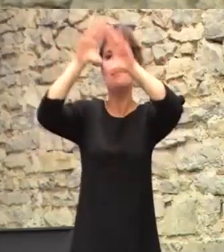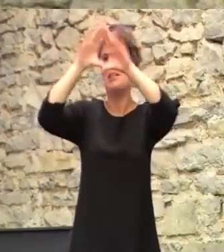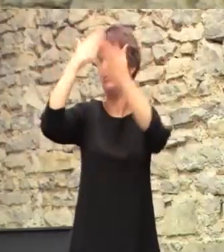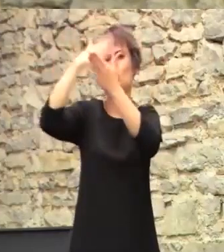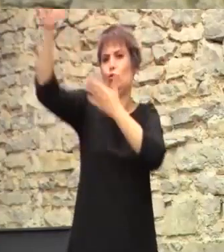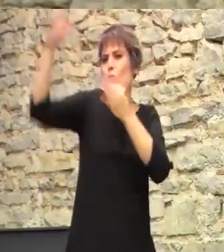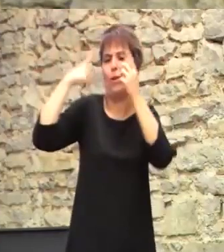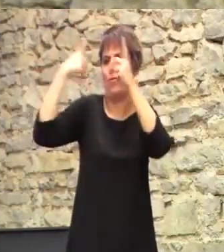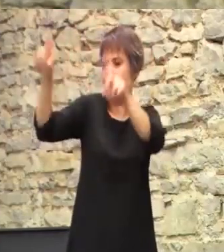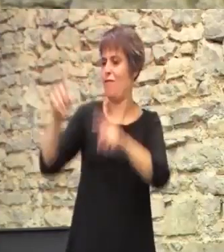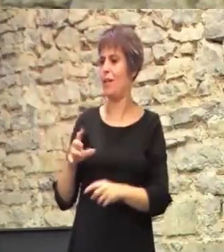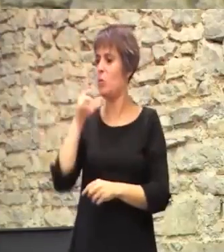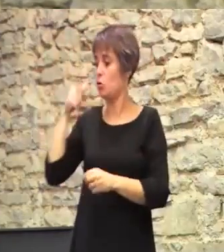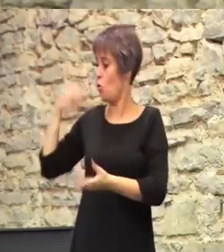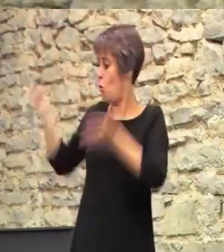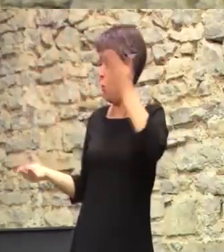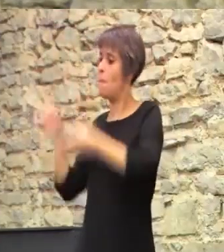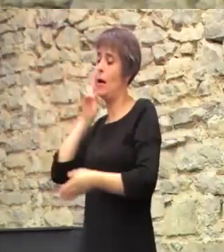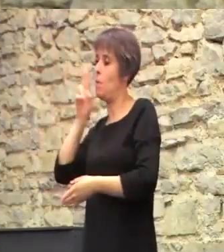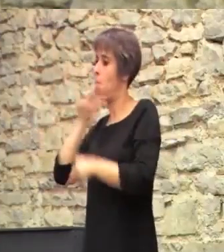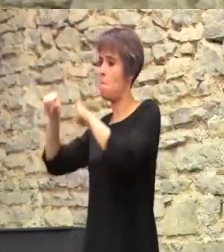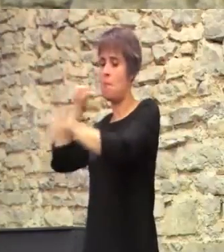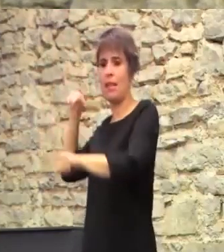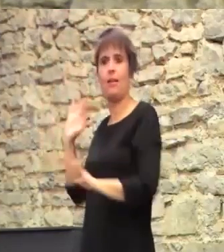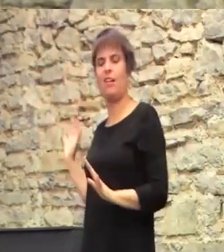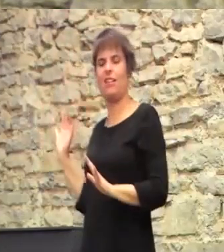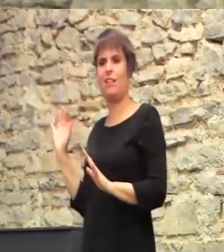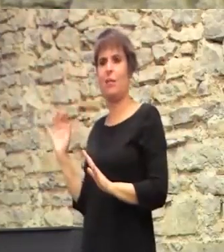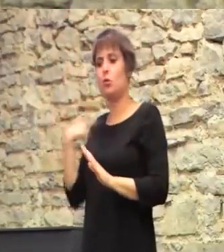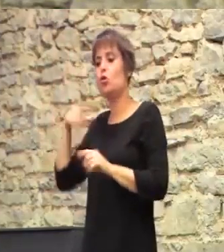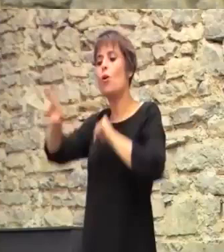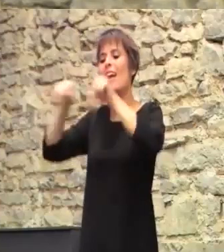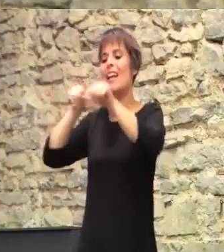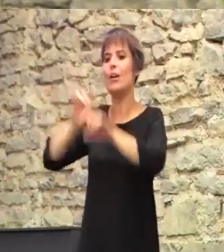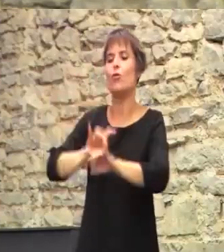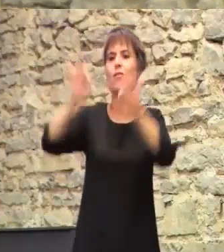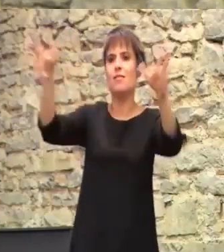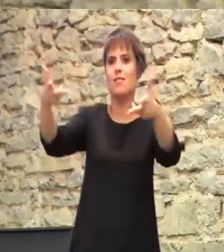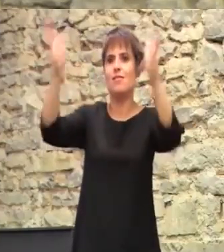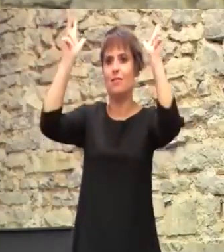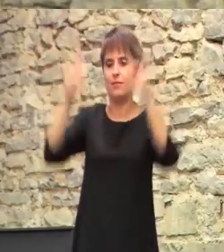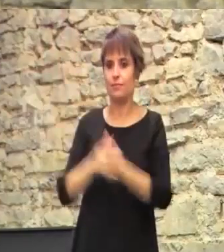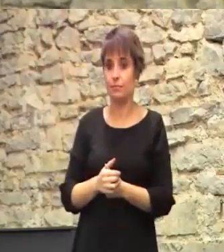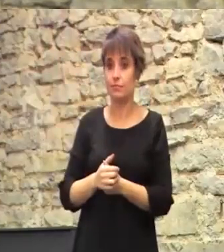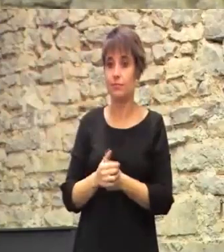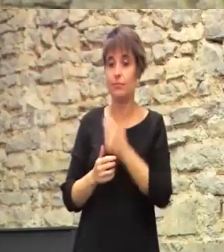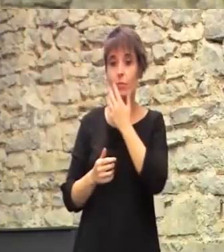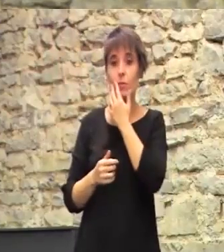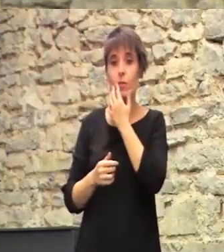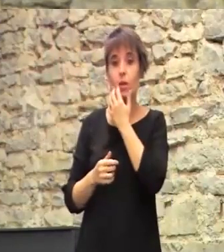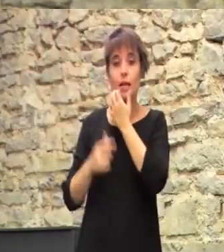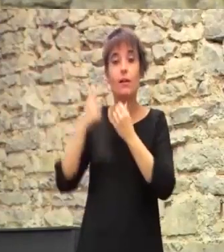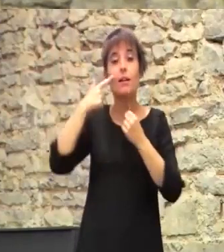de sobra ya no se necesita porque yo estoy eligiendo libremente cuando en realidad